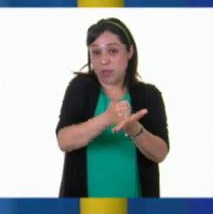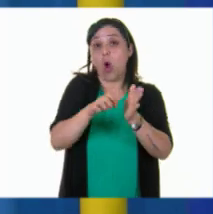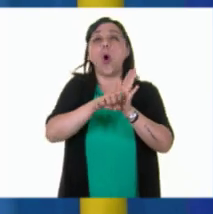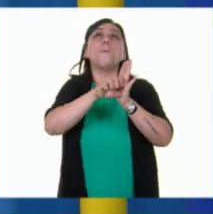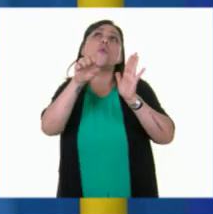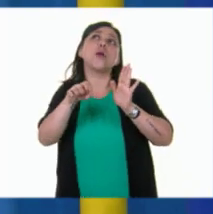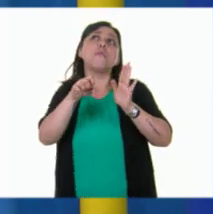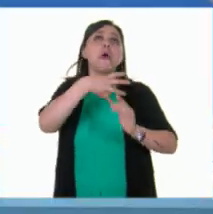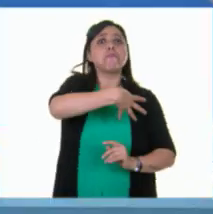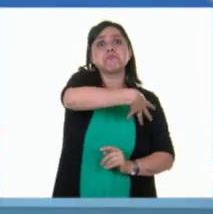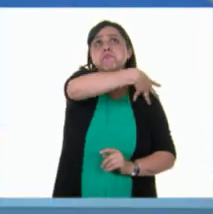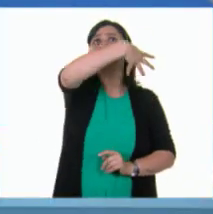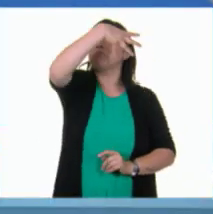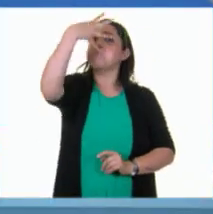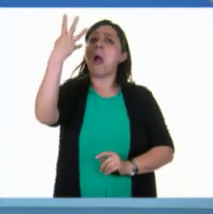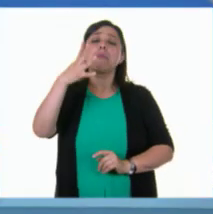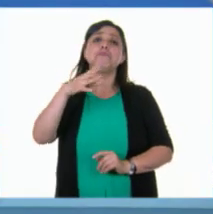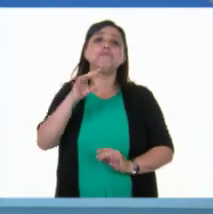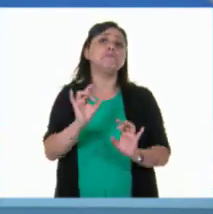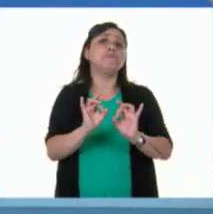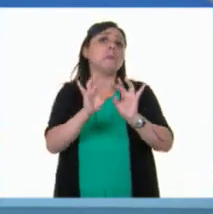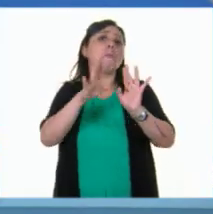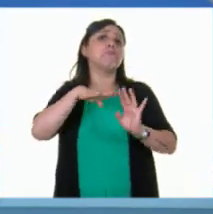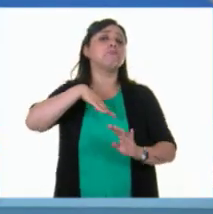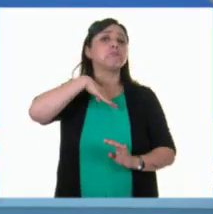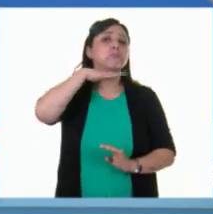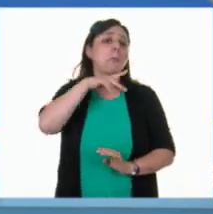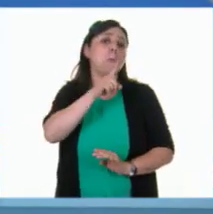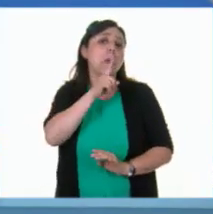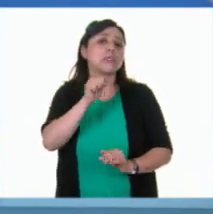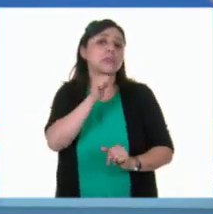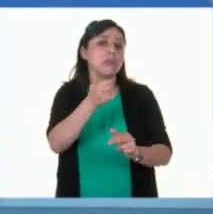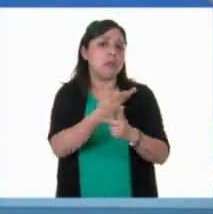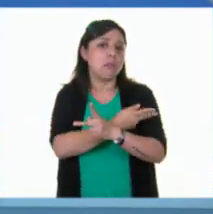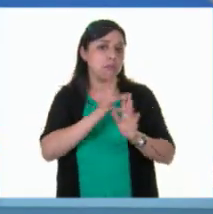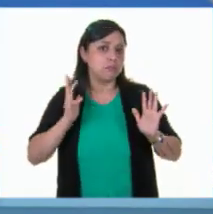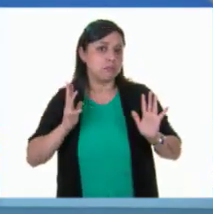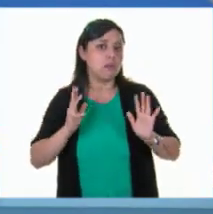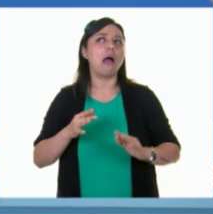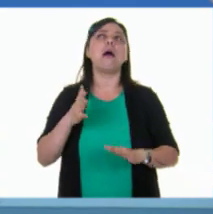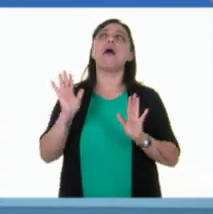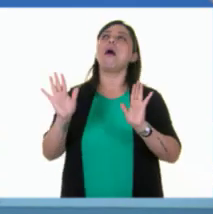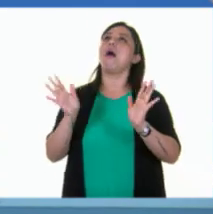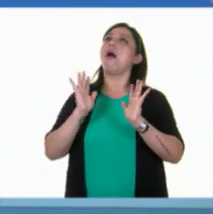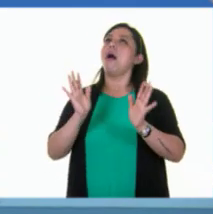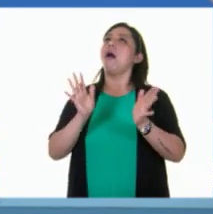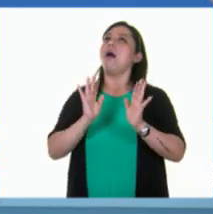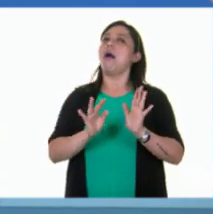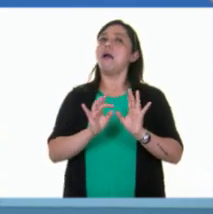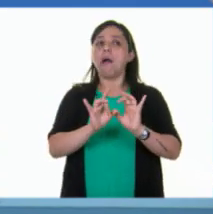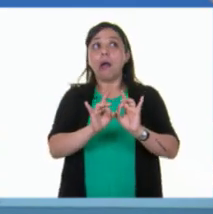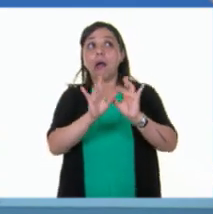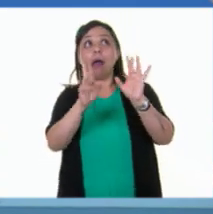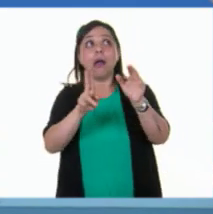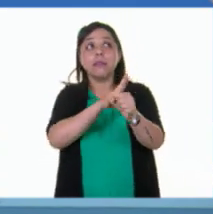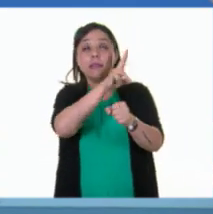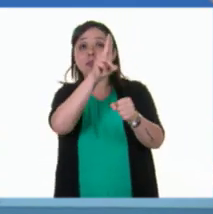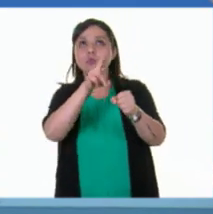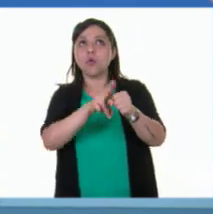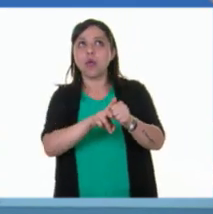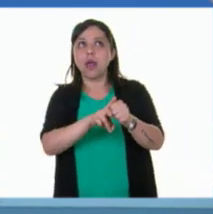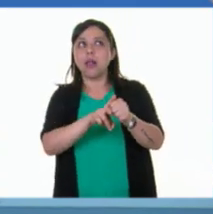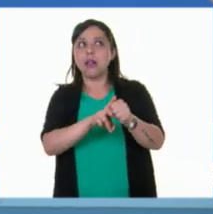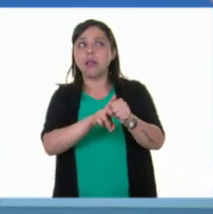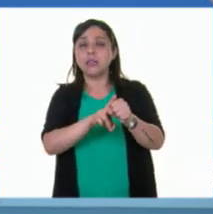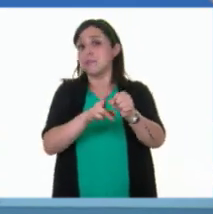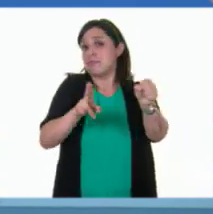iris. Ya entendí. Entonces los fenómenos naturales, como su nombre lo dice, son provocados por